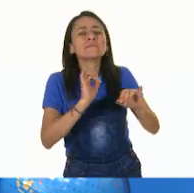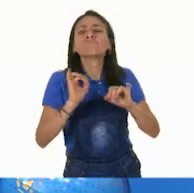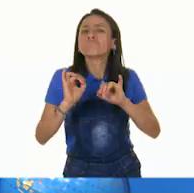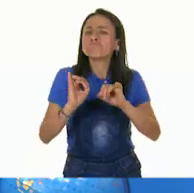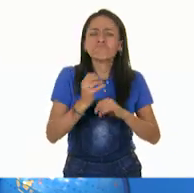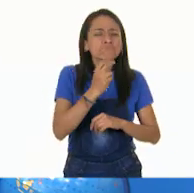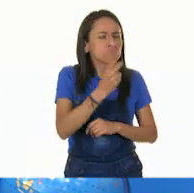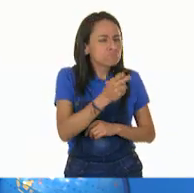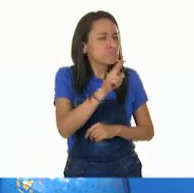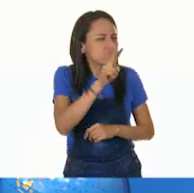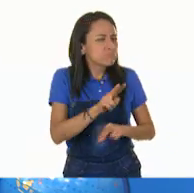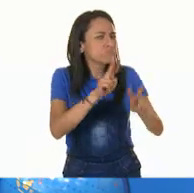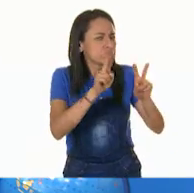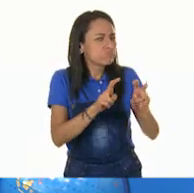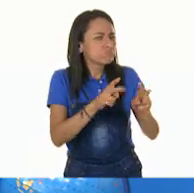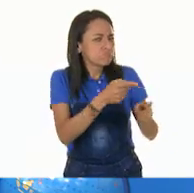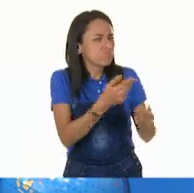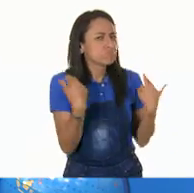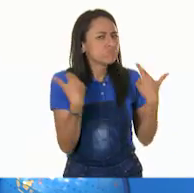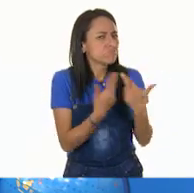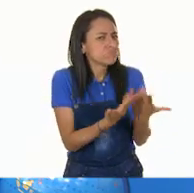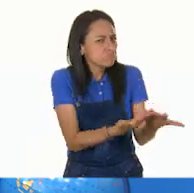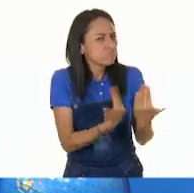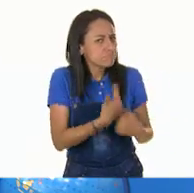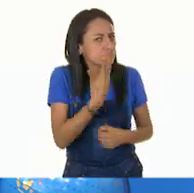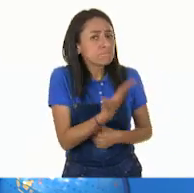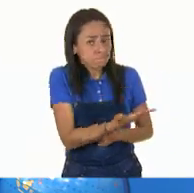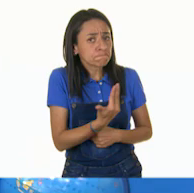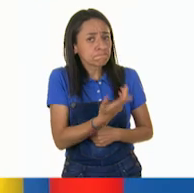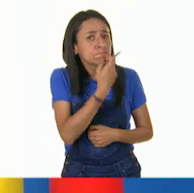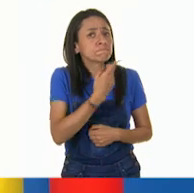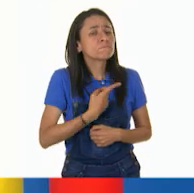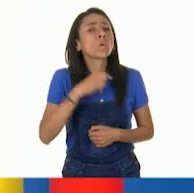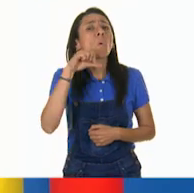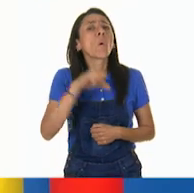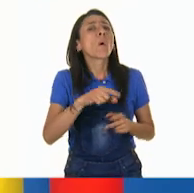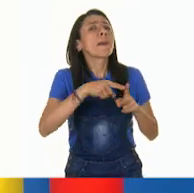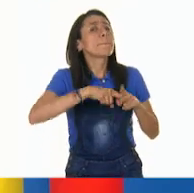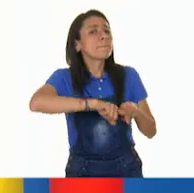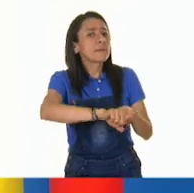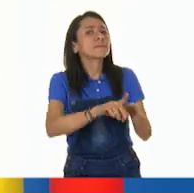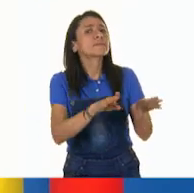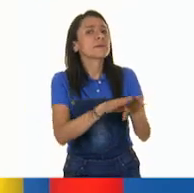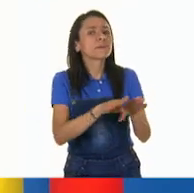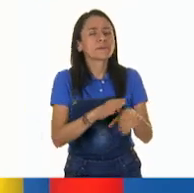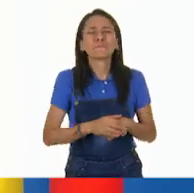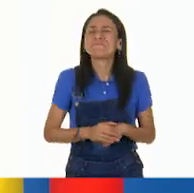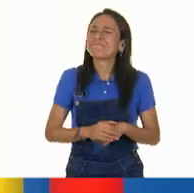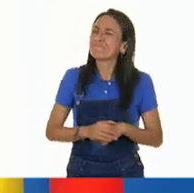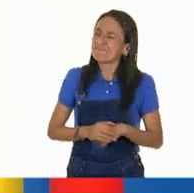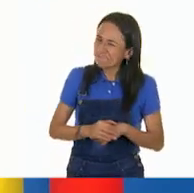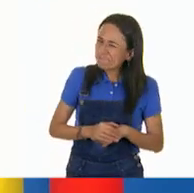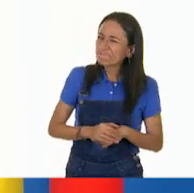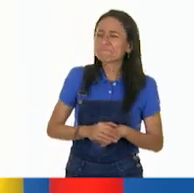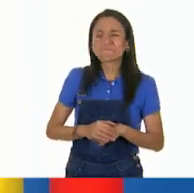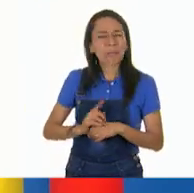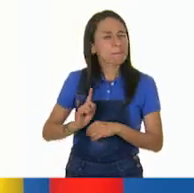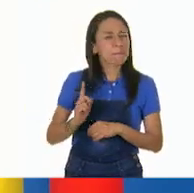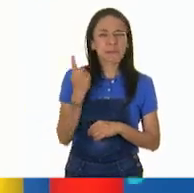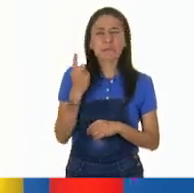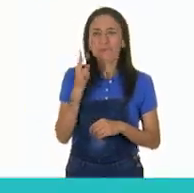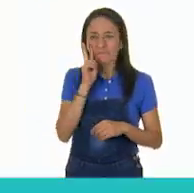maestra díganos entonces con qué vamos a empezar el día de hoy pues me gustaría que viéramos primero un vídeo pongan atención muy